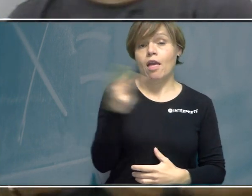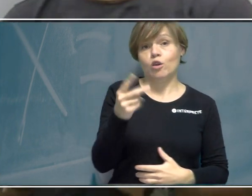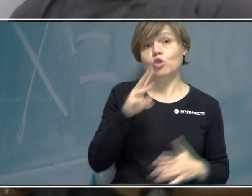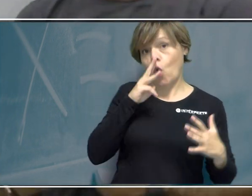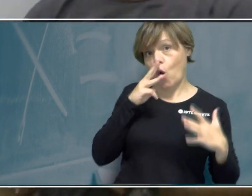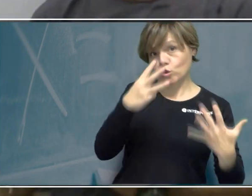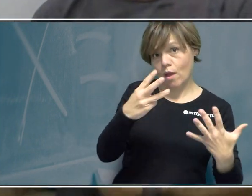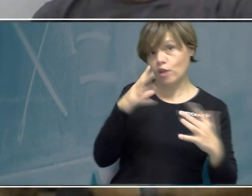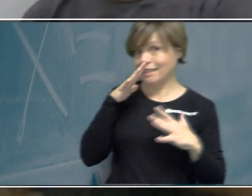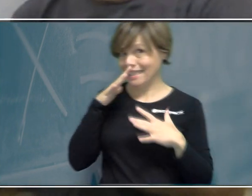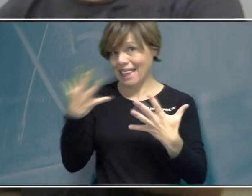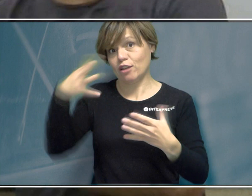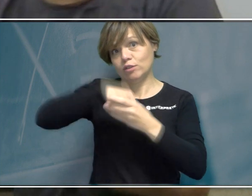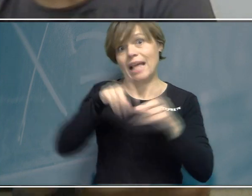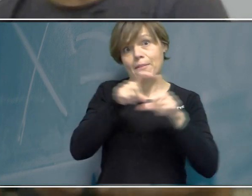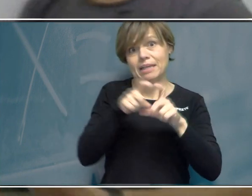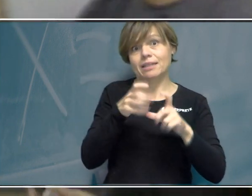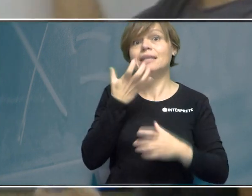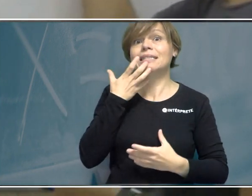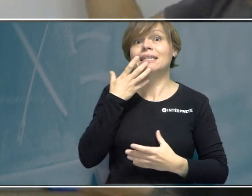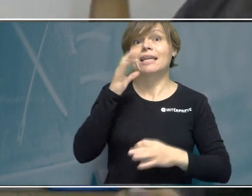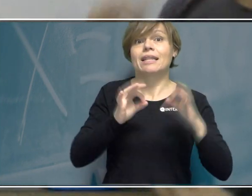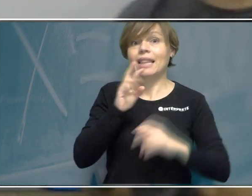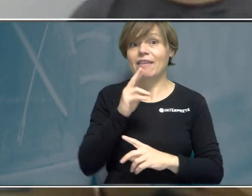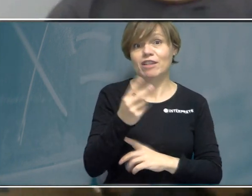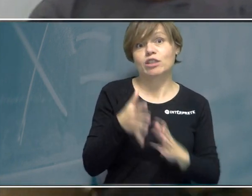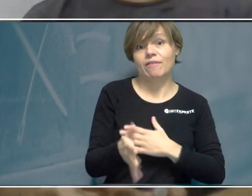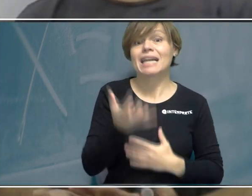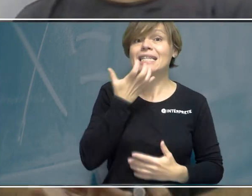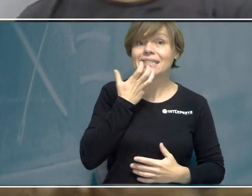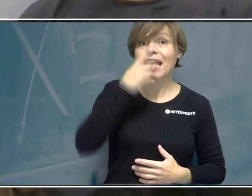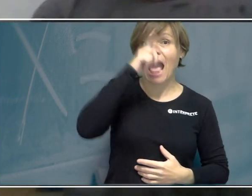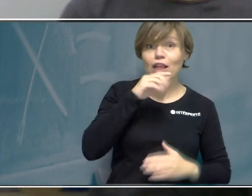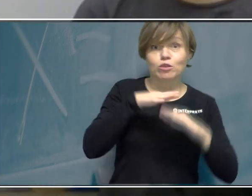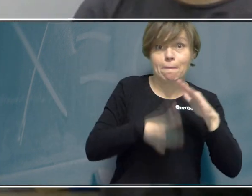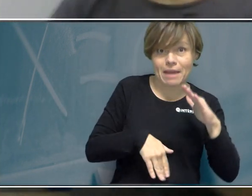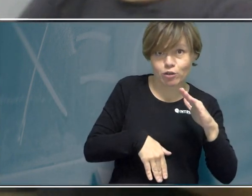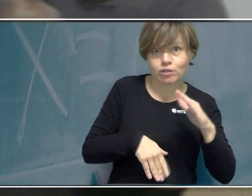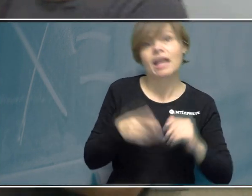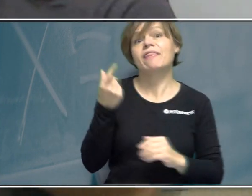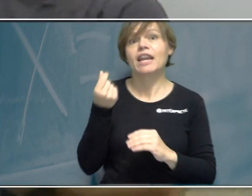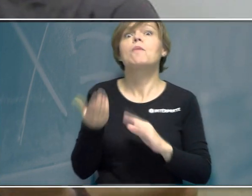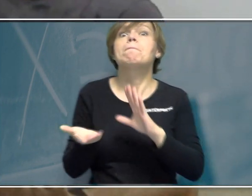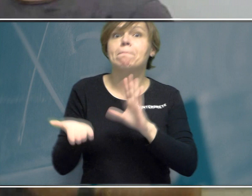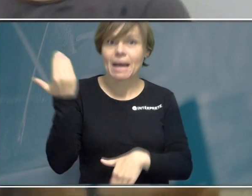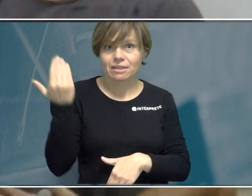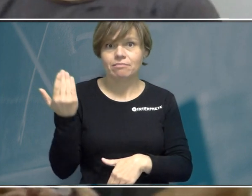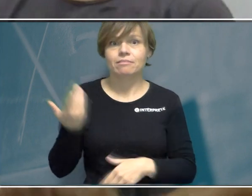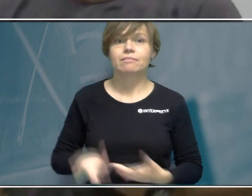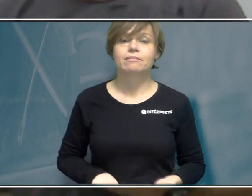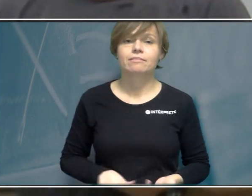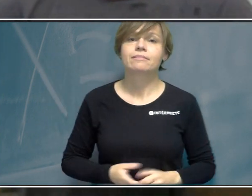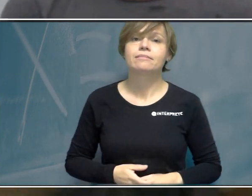años. Y si es inversamente proporcional significa que, cuantos menos años lleven la empresa, tendrá que ganar más dinero en este